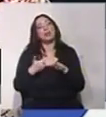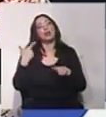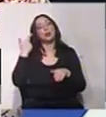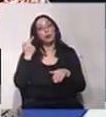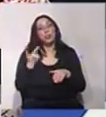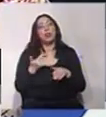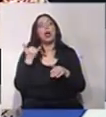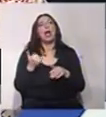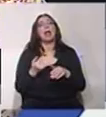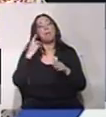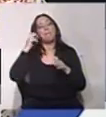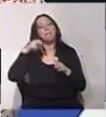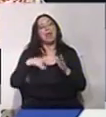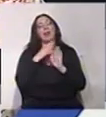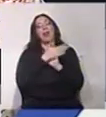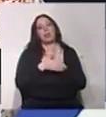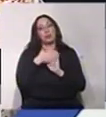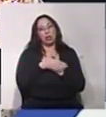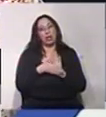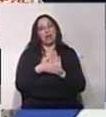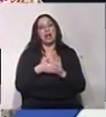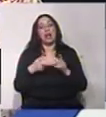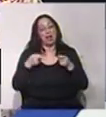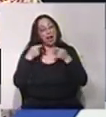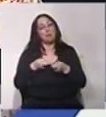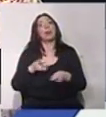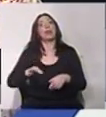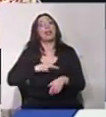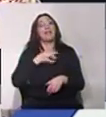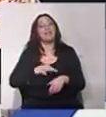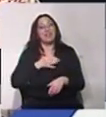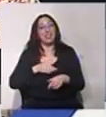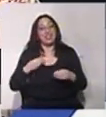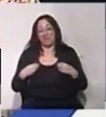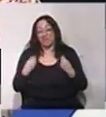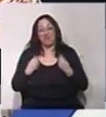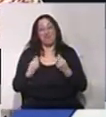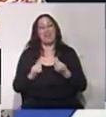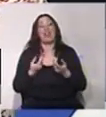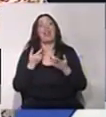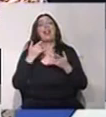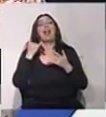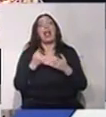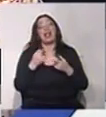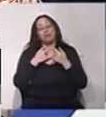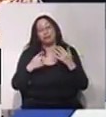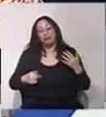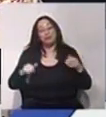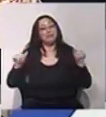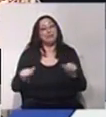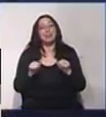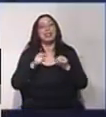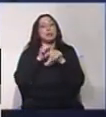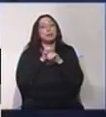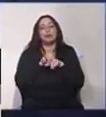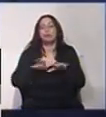hay un plan nacional que apuesta a la vida, hay una cantidad de acciones que se han desplegado,